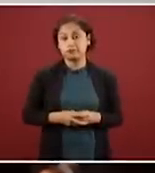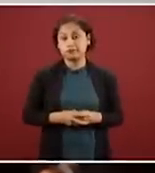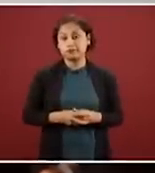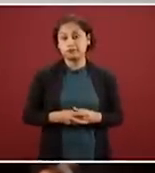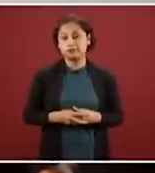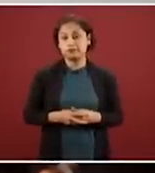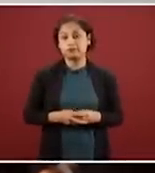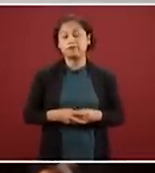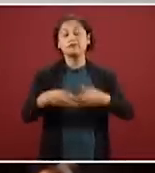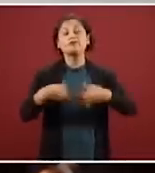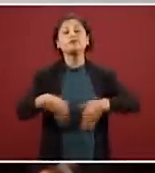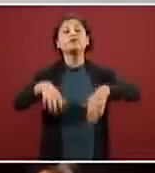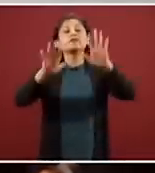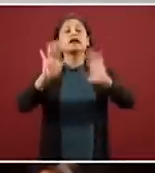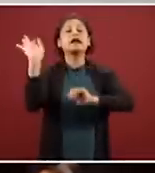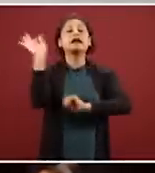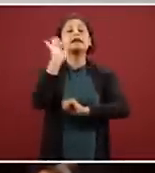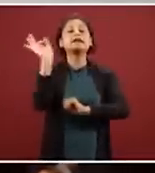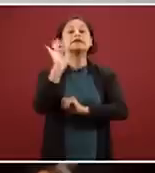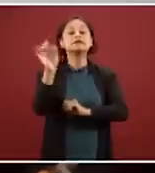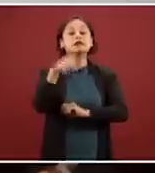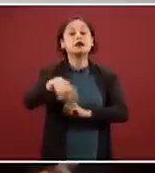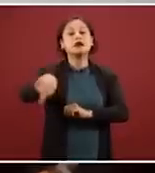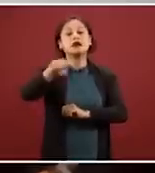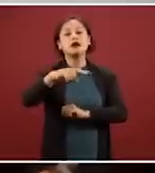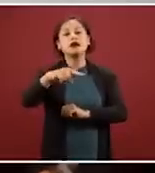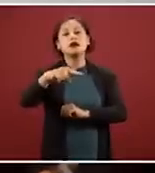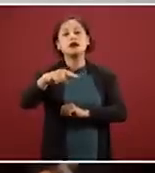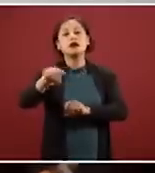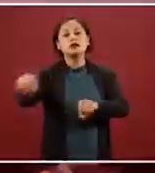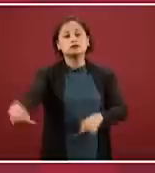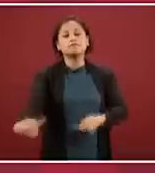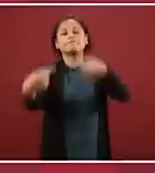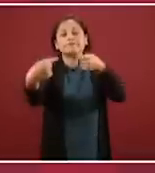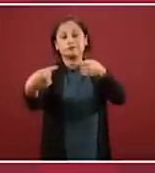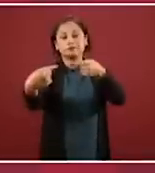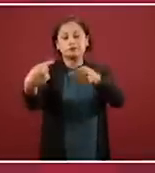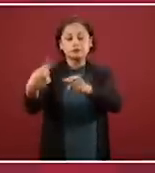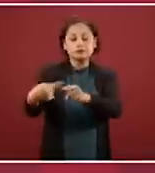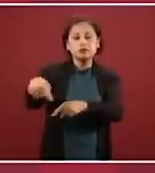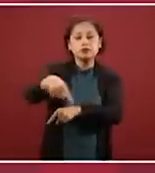Si acaso nuestros adversarios, y eso, los ideólogos,